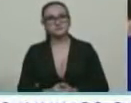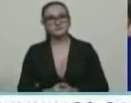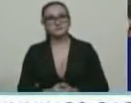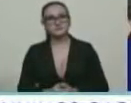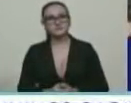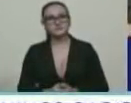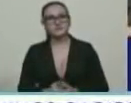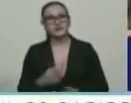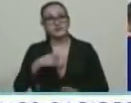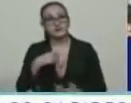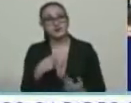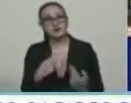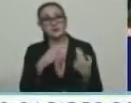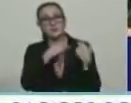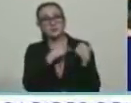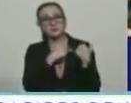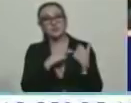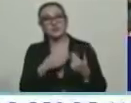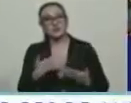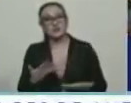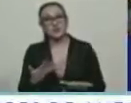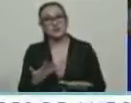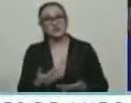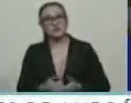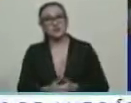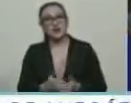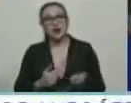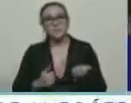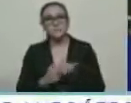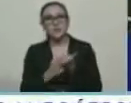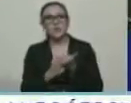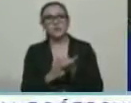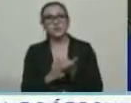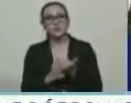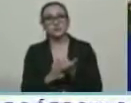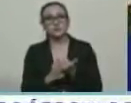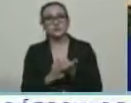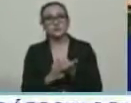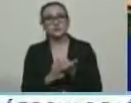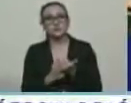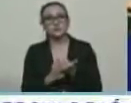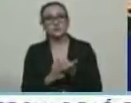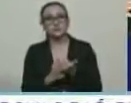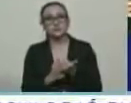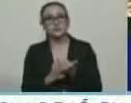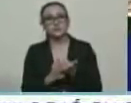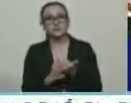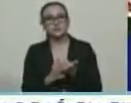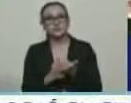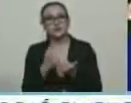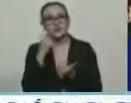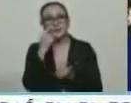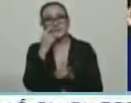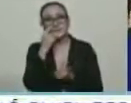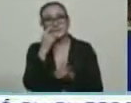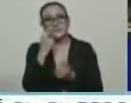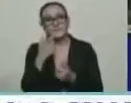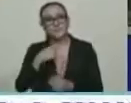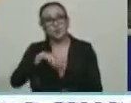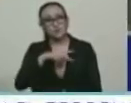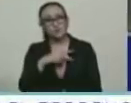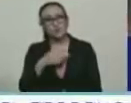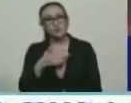nuestra responsabilidad es dar el apoyo mayor que pueda. Pero nosotros tenemos